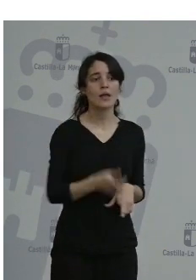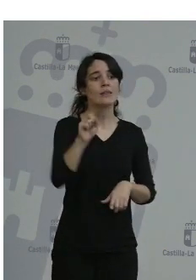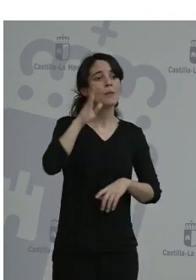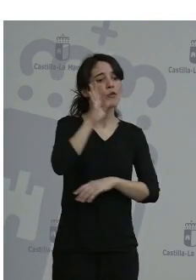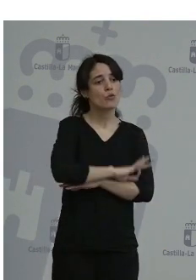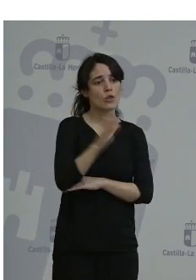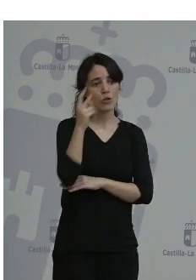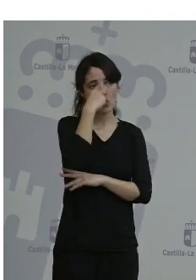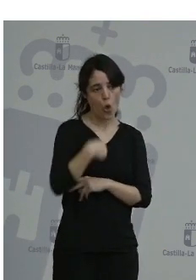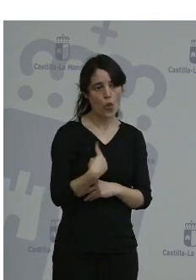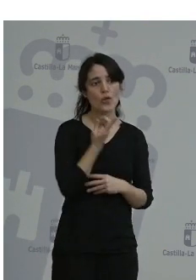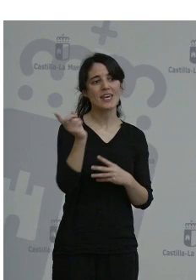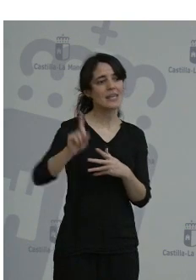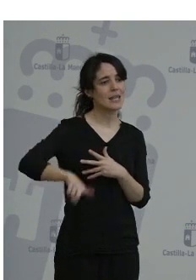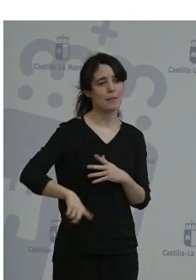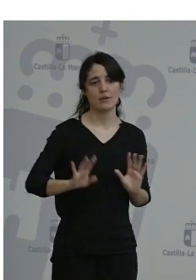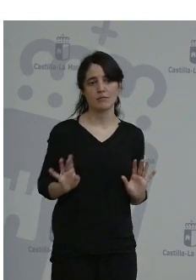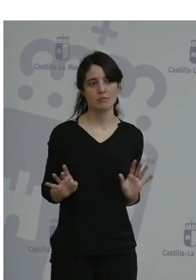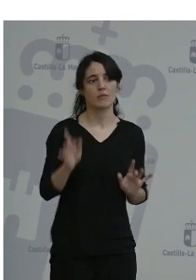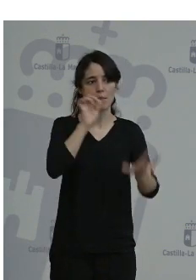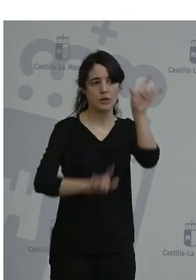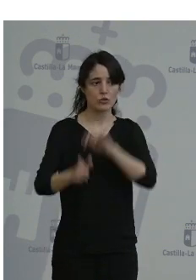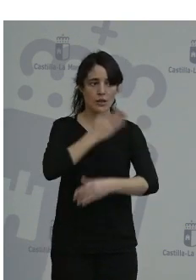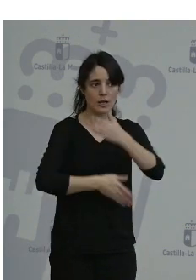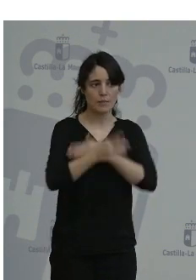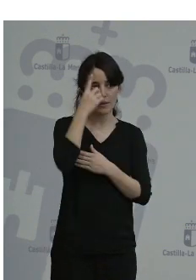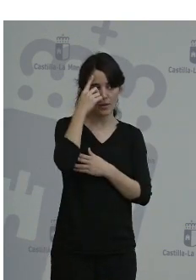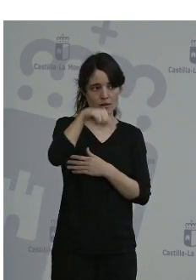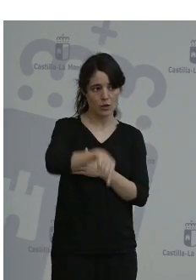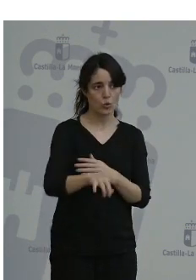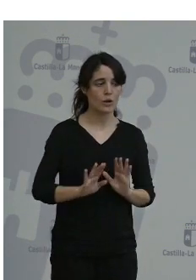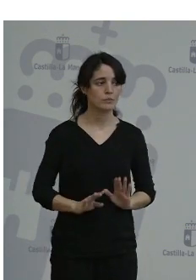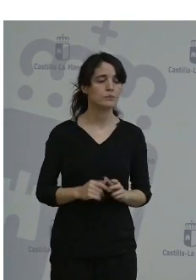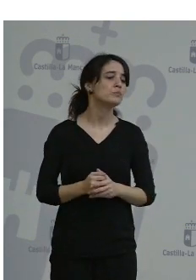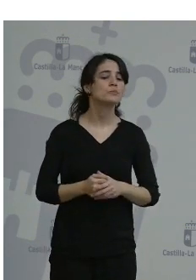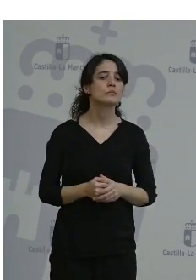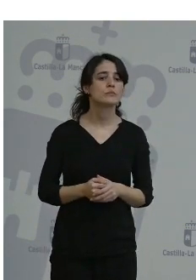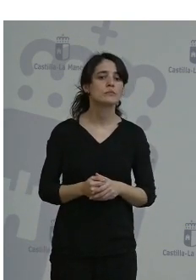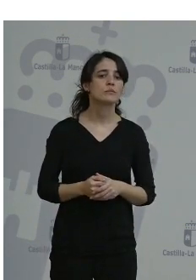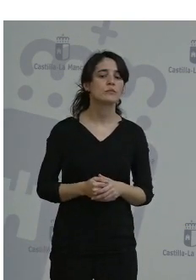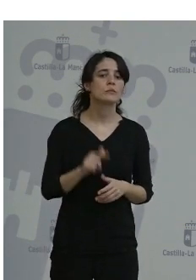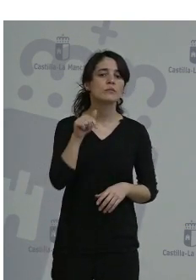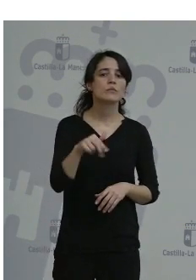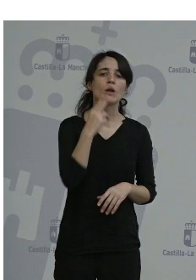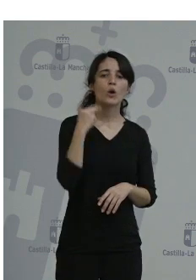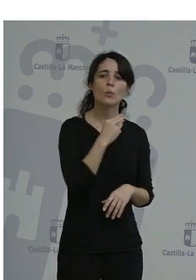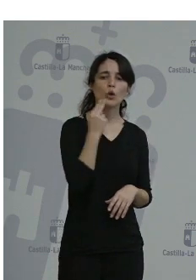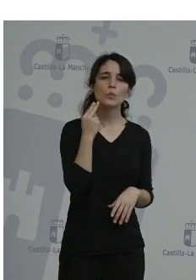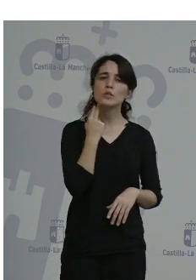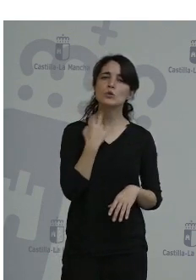supuesto, las personas con discapacidad intelectual, compromiso que debe de seguir